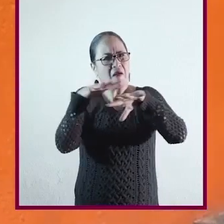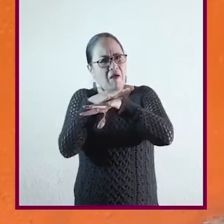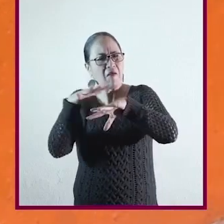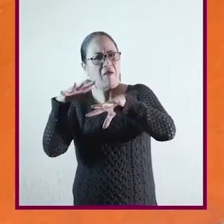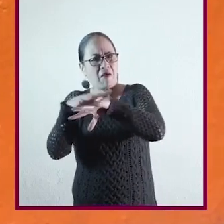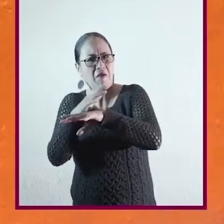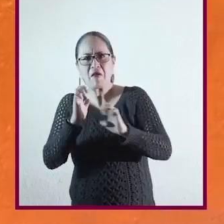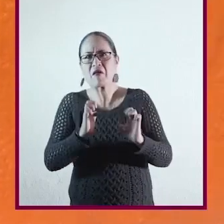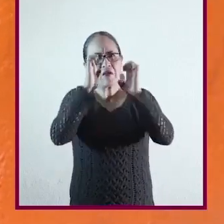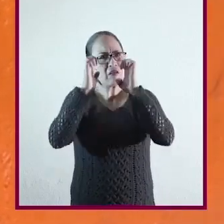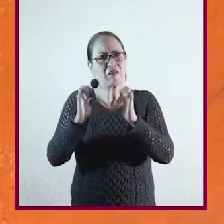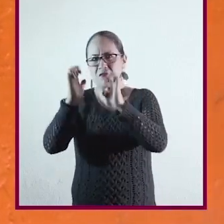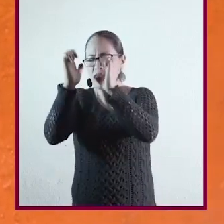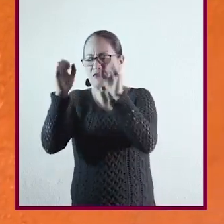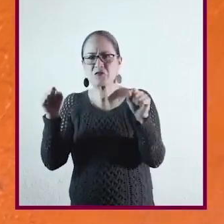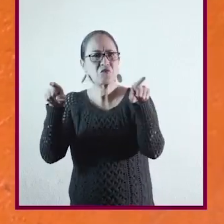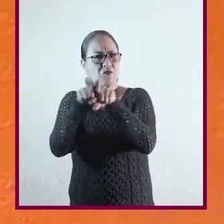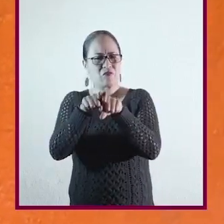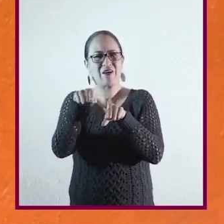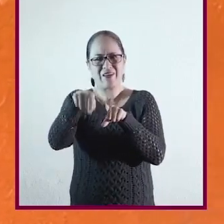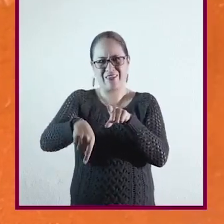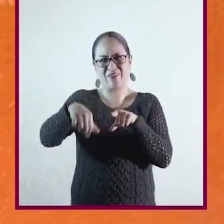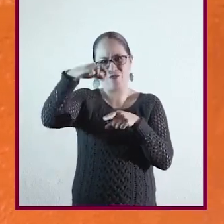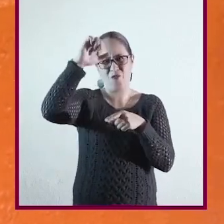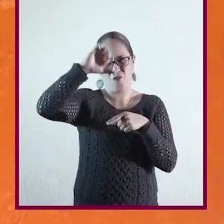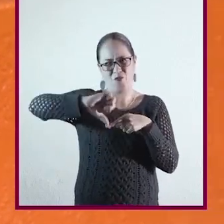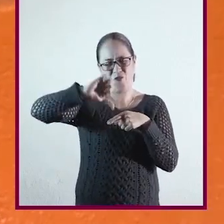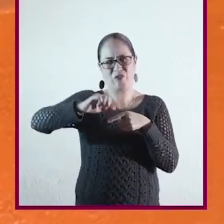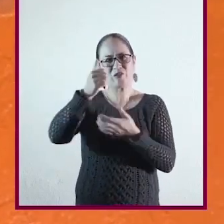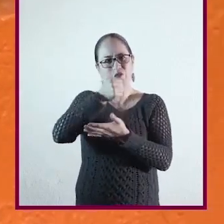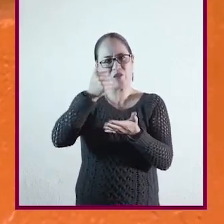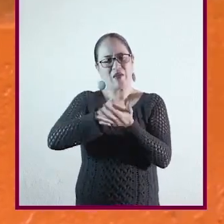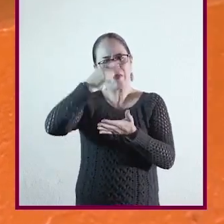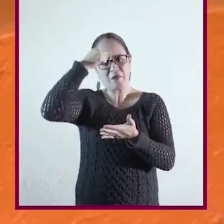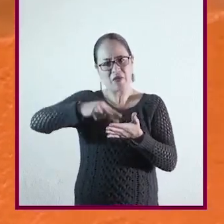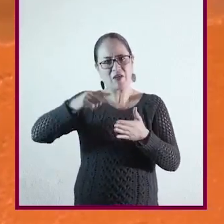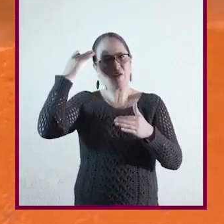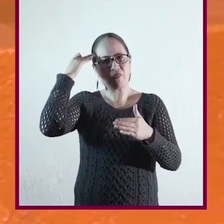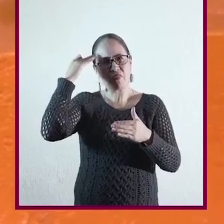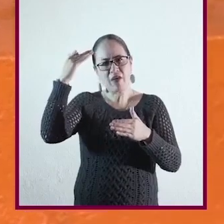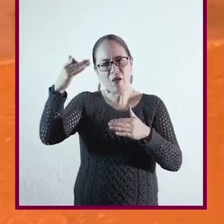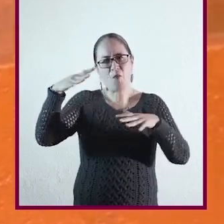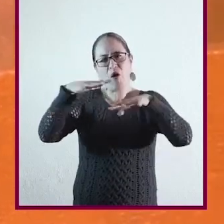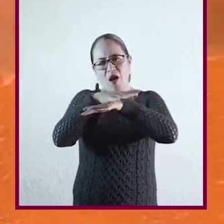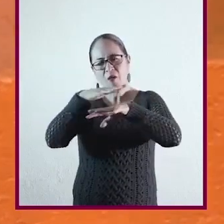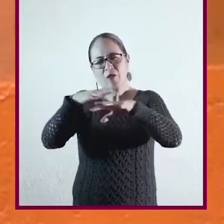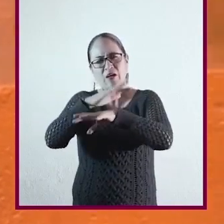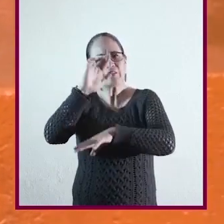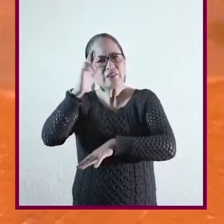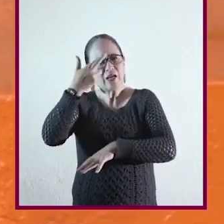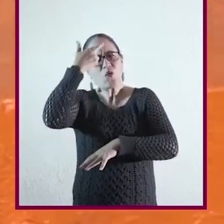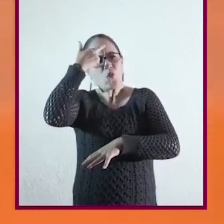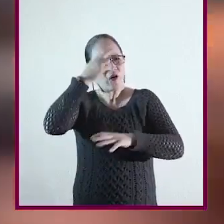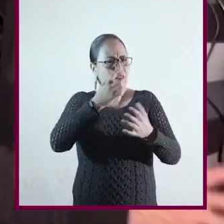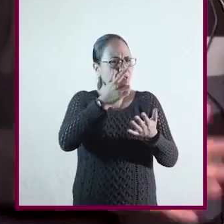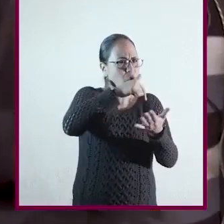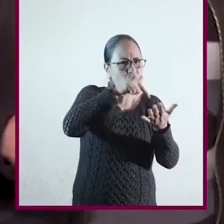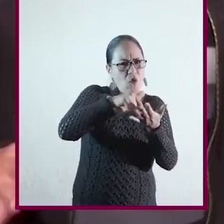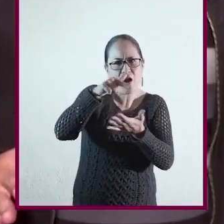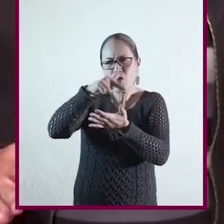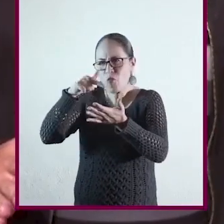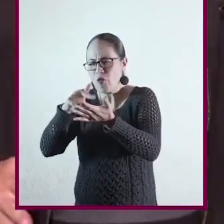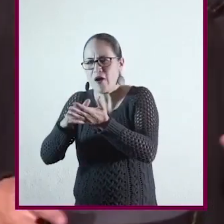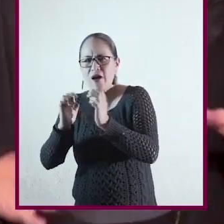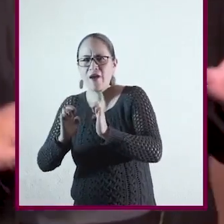este episodio de La Ciudad de México en el tiempo, que hace un recuento de los espacios y edificios que se